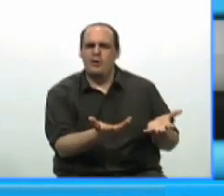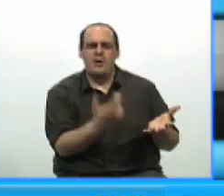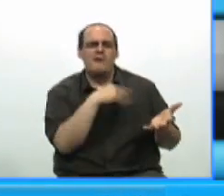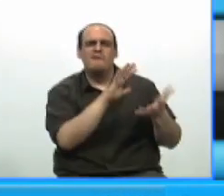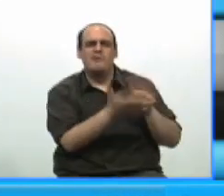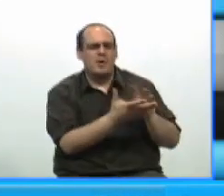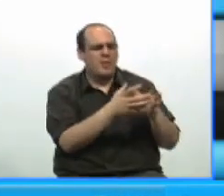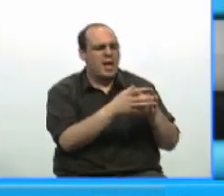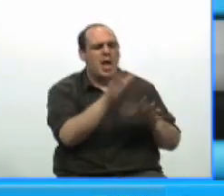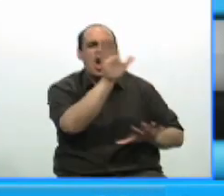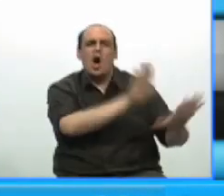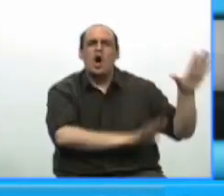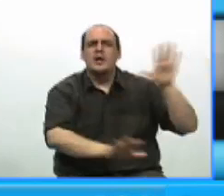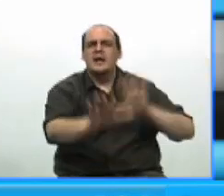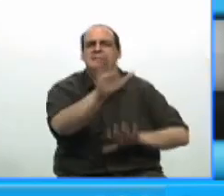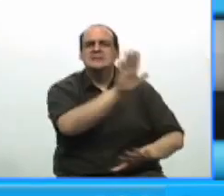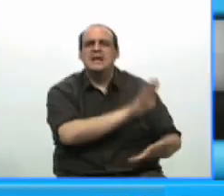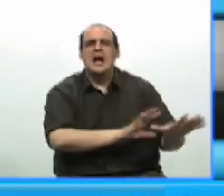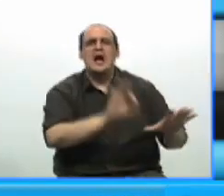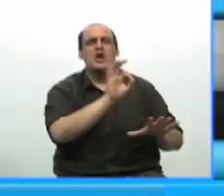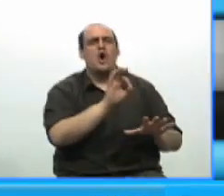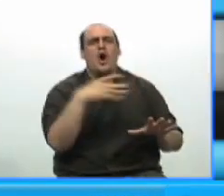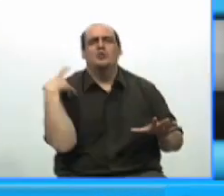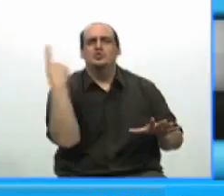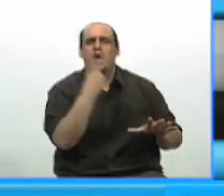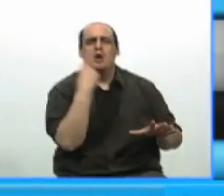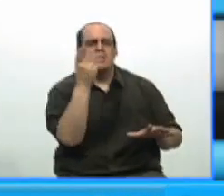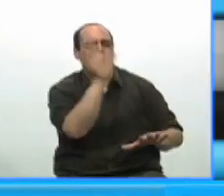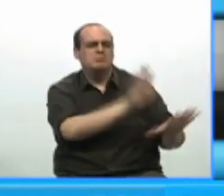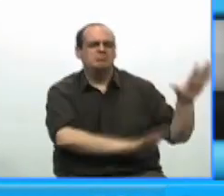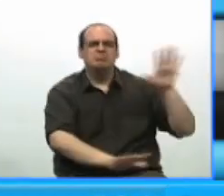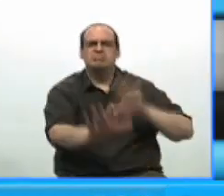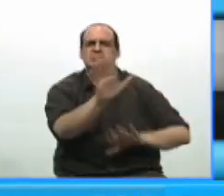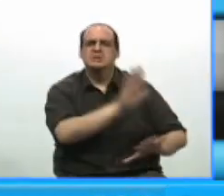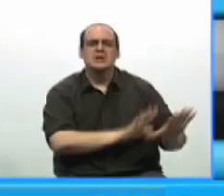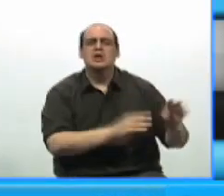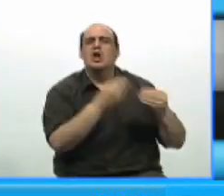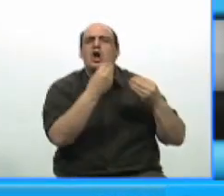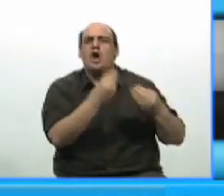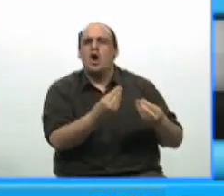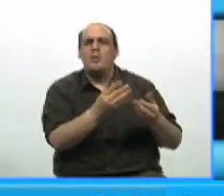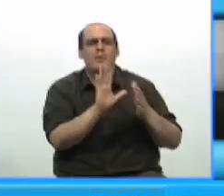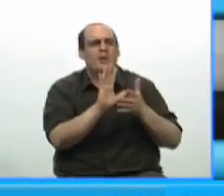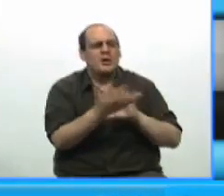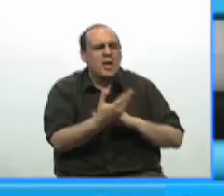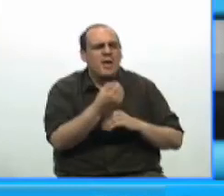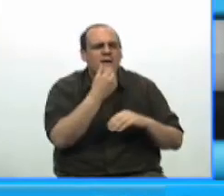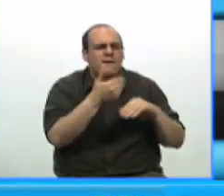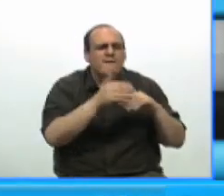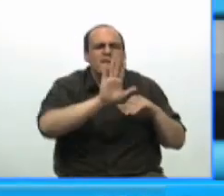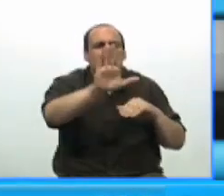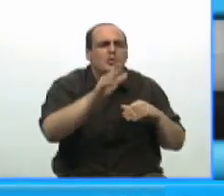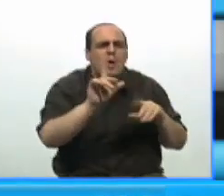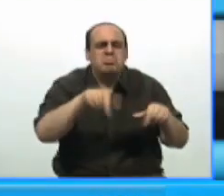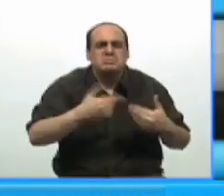dificultades organizativas, institucionales, en las cuales está inmersa también la selección y la falta de previsibilidad que muchas veces